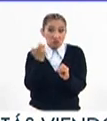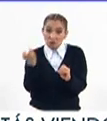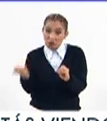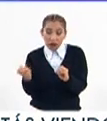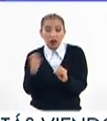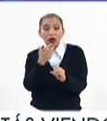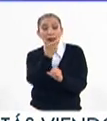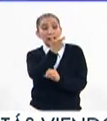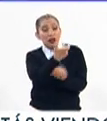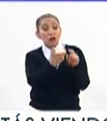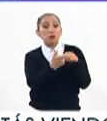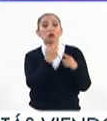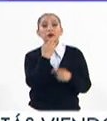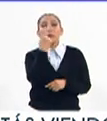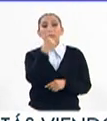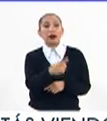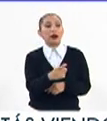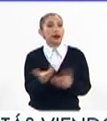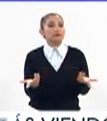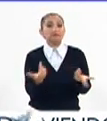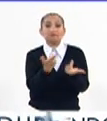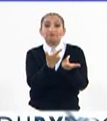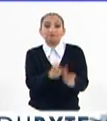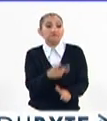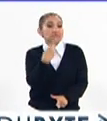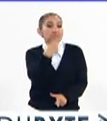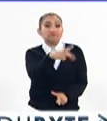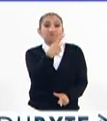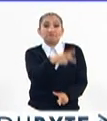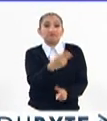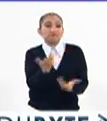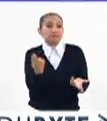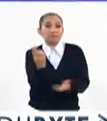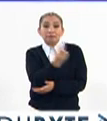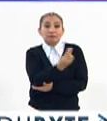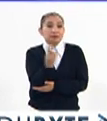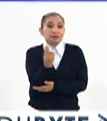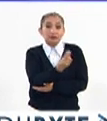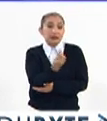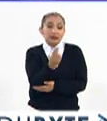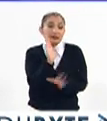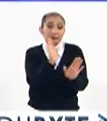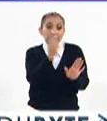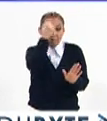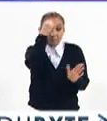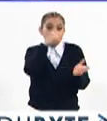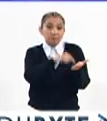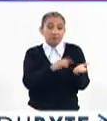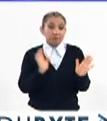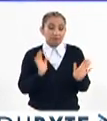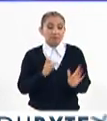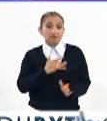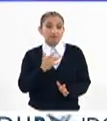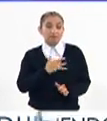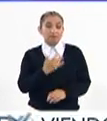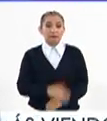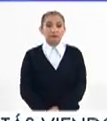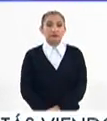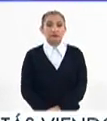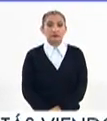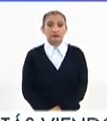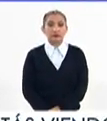que utilicen esos recursos de la manera que ellos